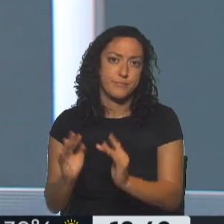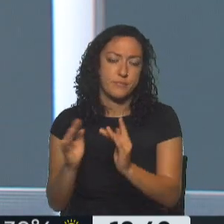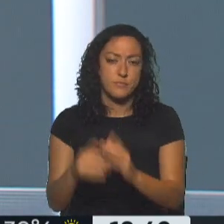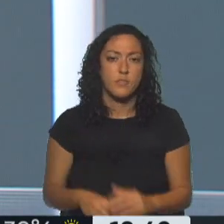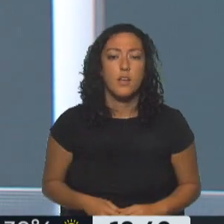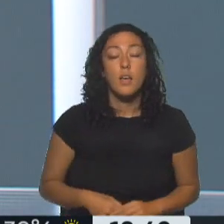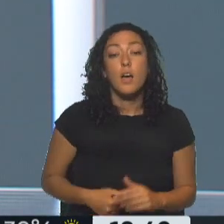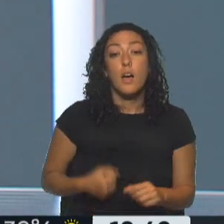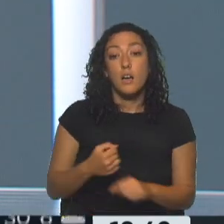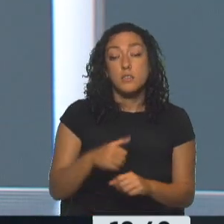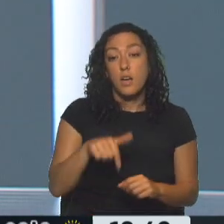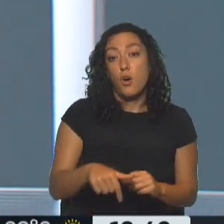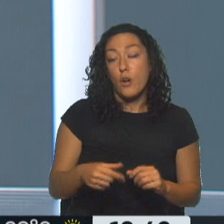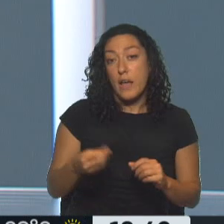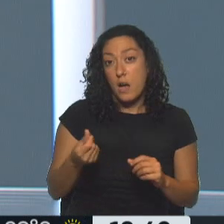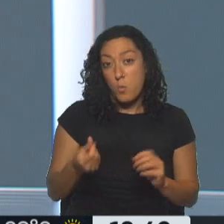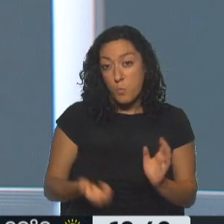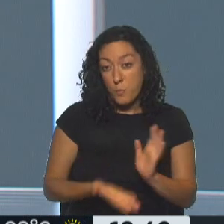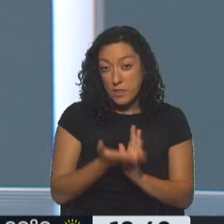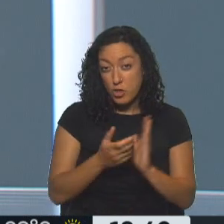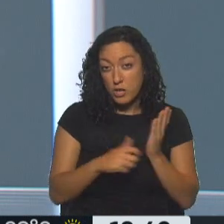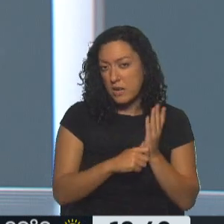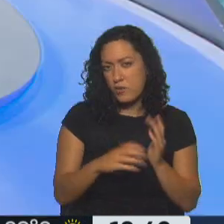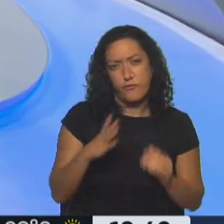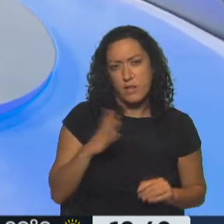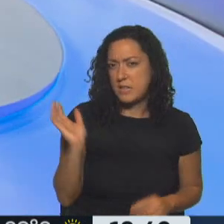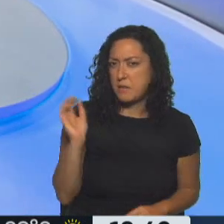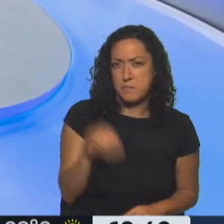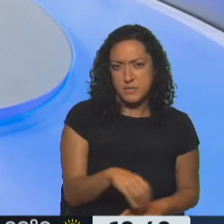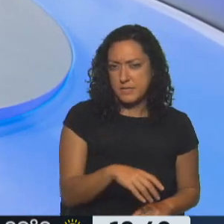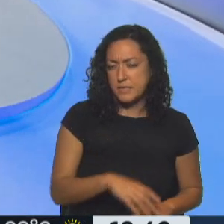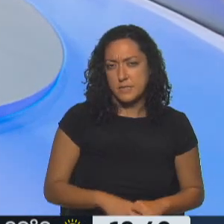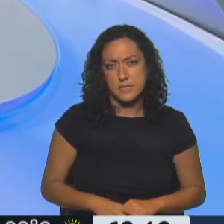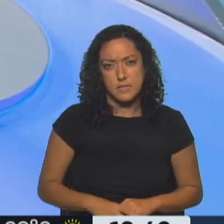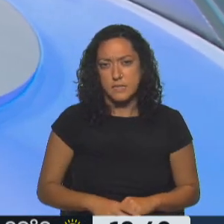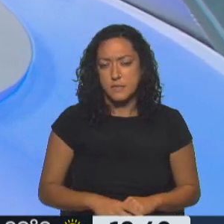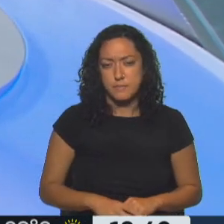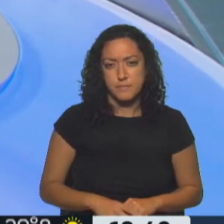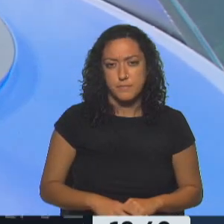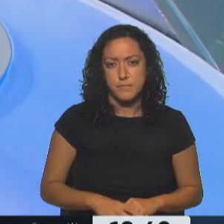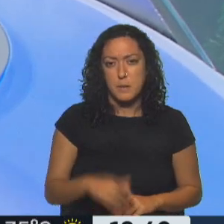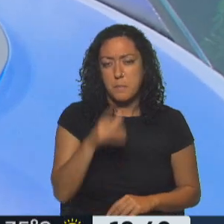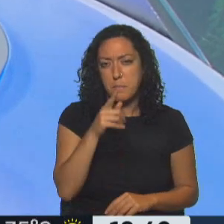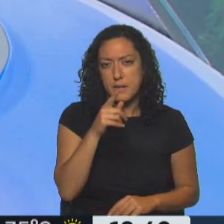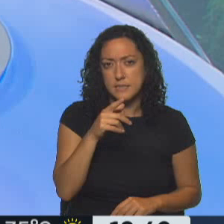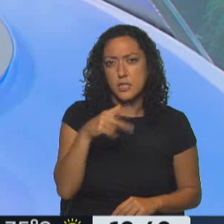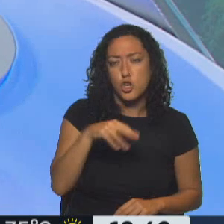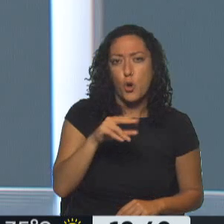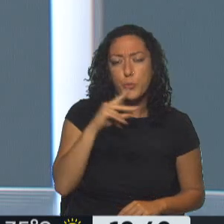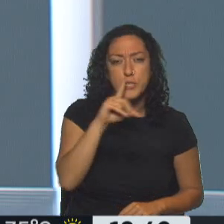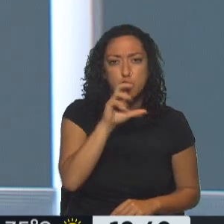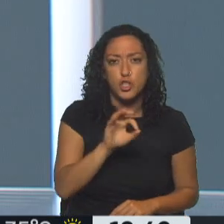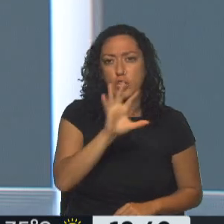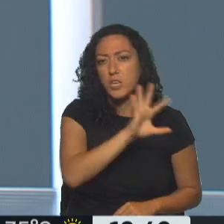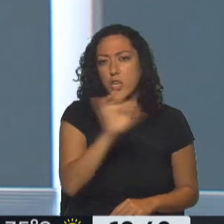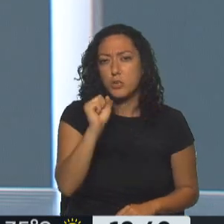al techo el aumento de la hacienda en pie yo creo que va jalando un poquito más sí va a seguir aumentando eh hablan de que el novillo en pie llega a 500 pesos y